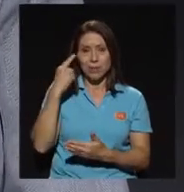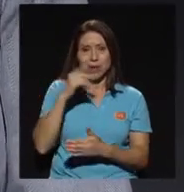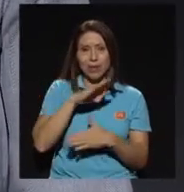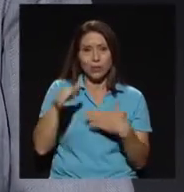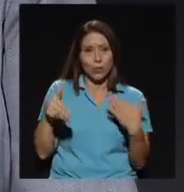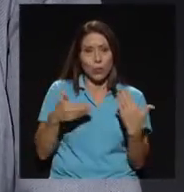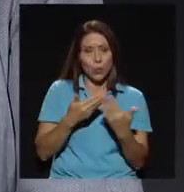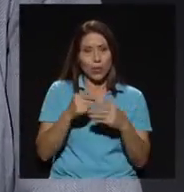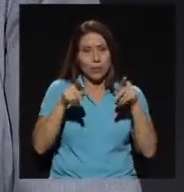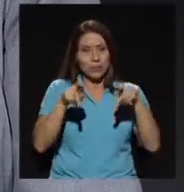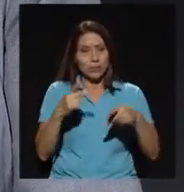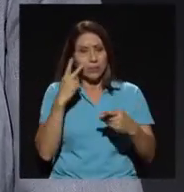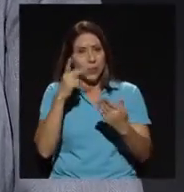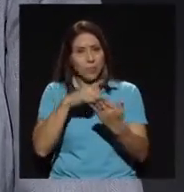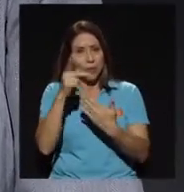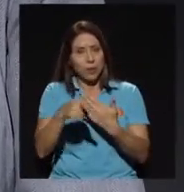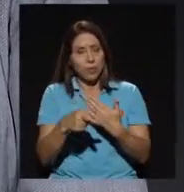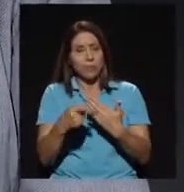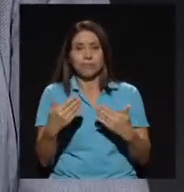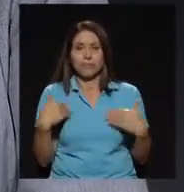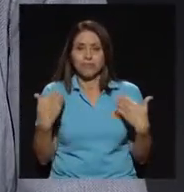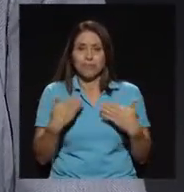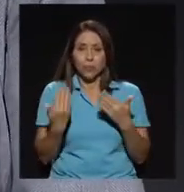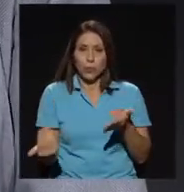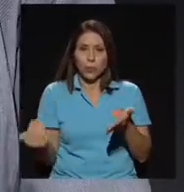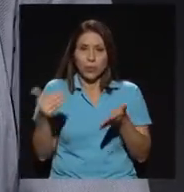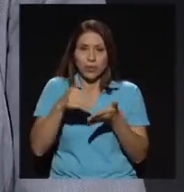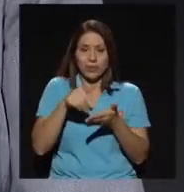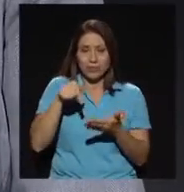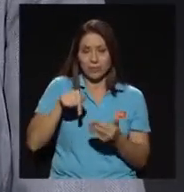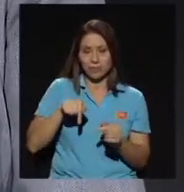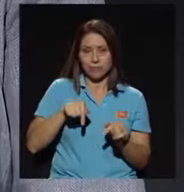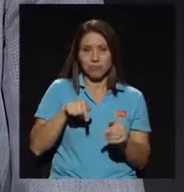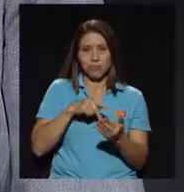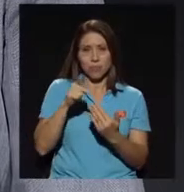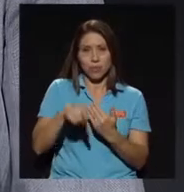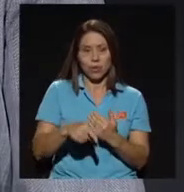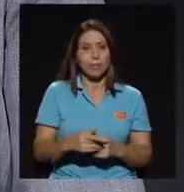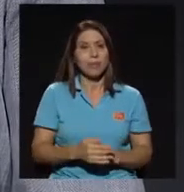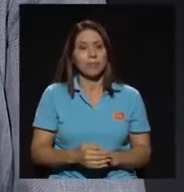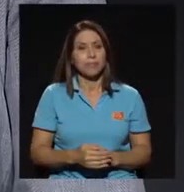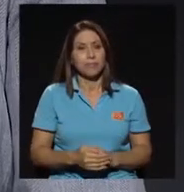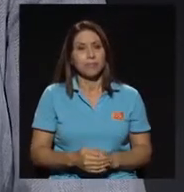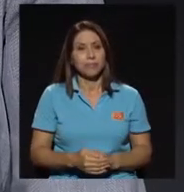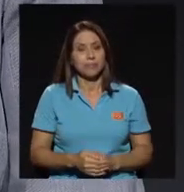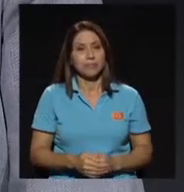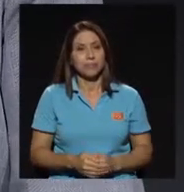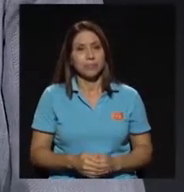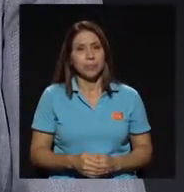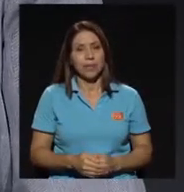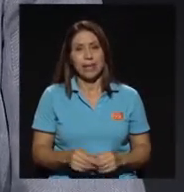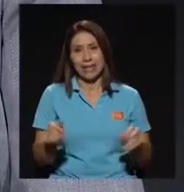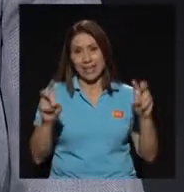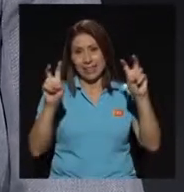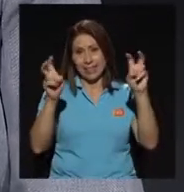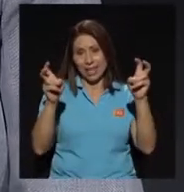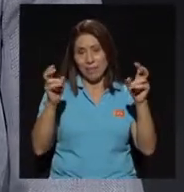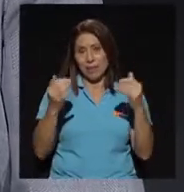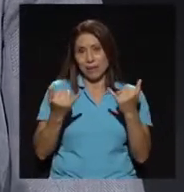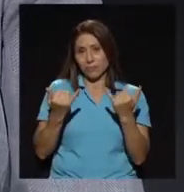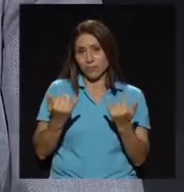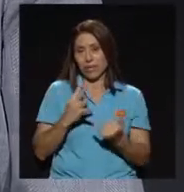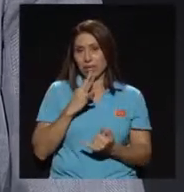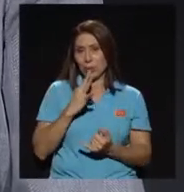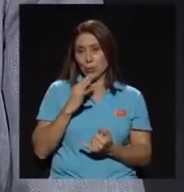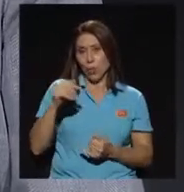su audiencia. Es un gran gusto estar de nuevo en el programa. Me parece que el tema que nos convoca hoy